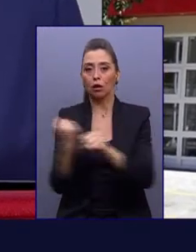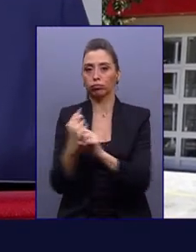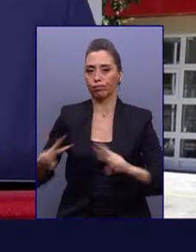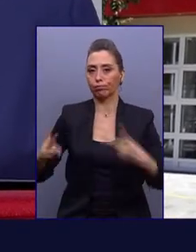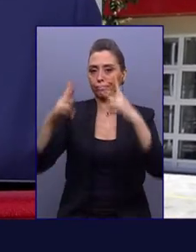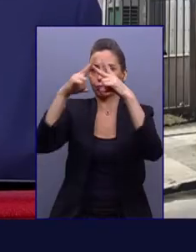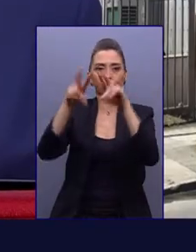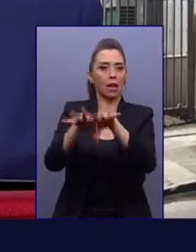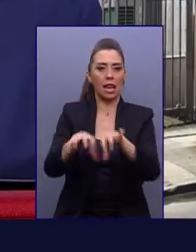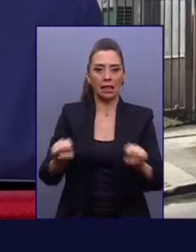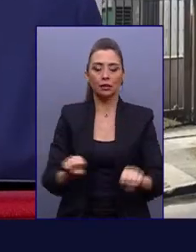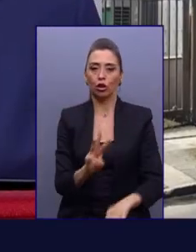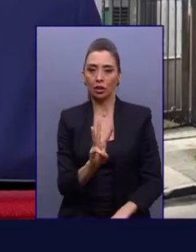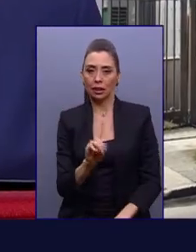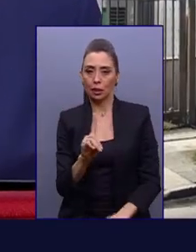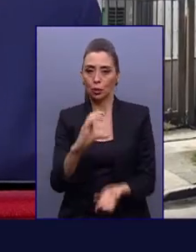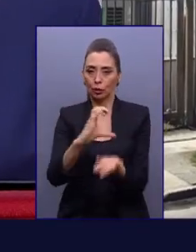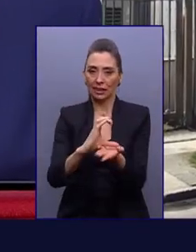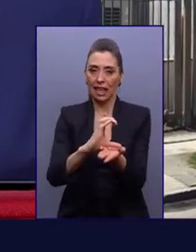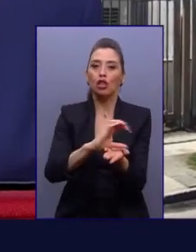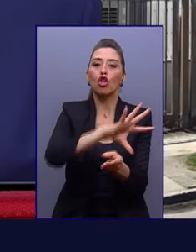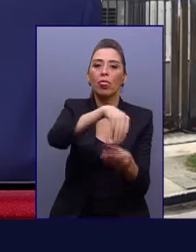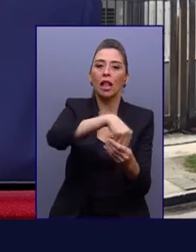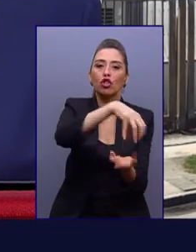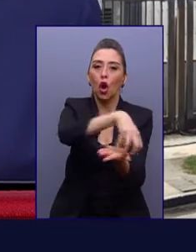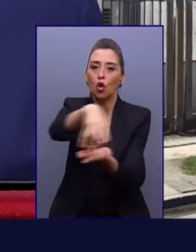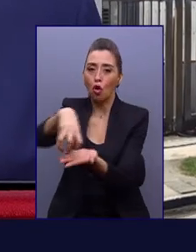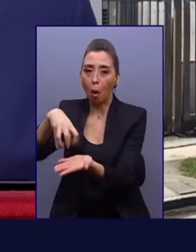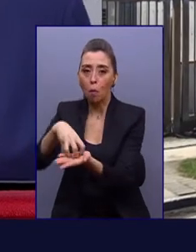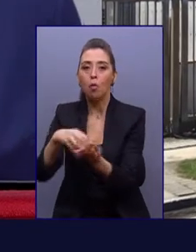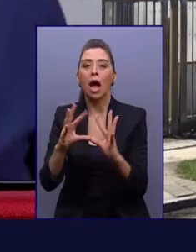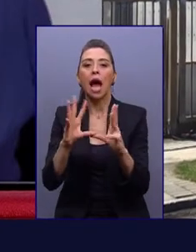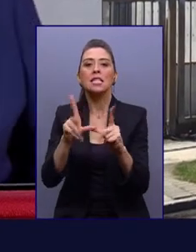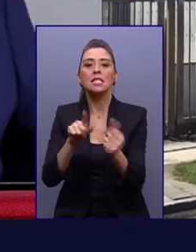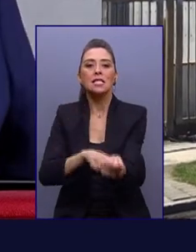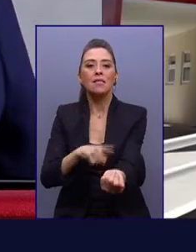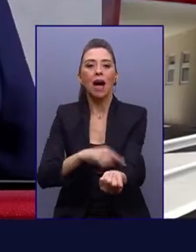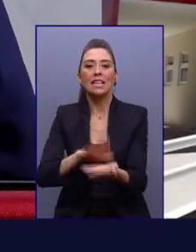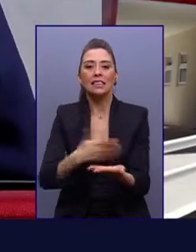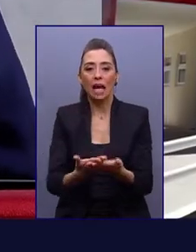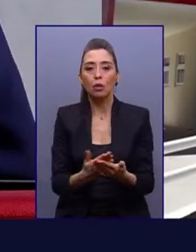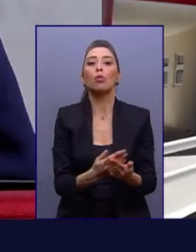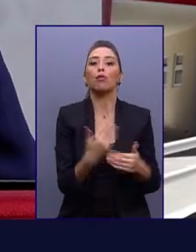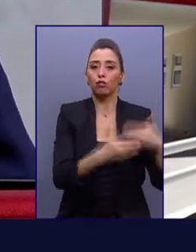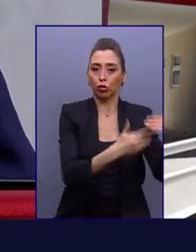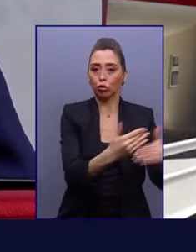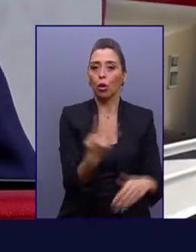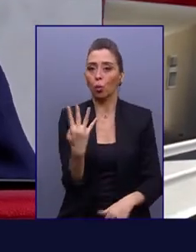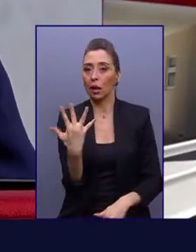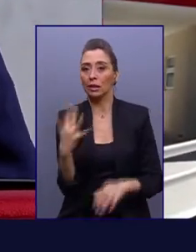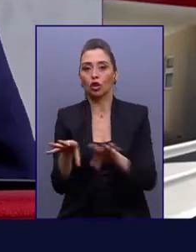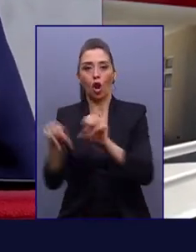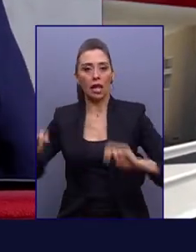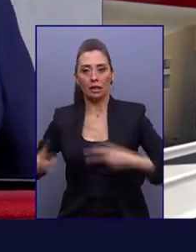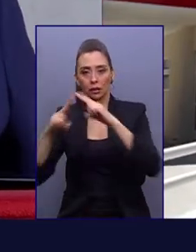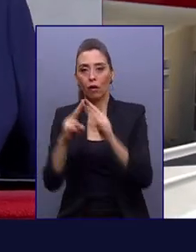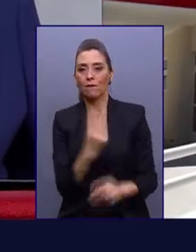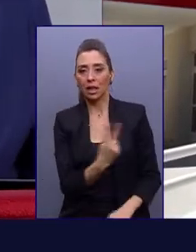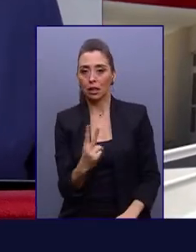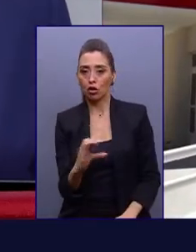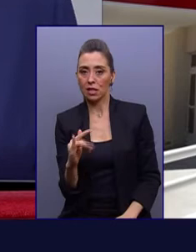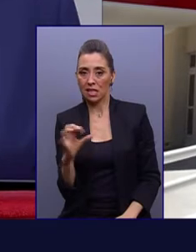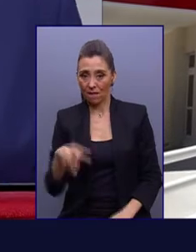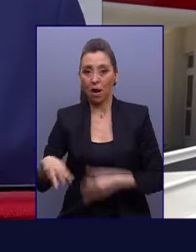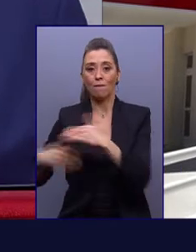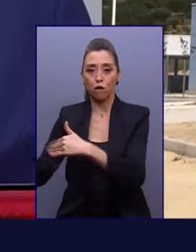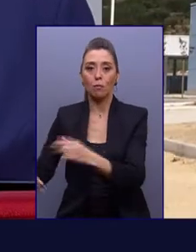terminadas, 31 centros comunitarios de salud familiar en operación y 45 con obras terminadas, 22 CEFAM ya en